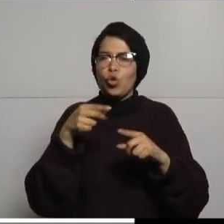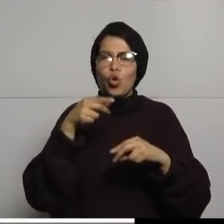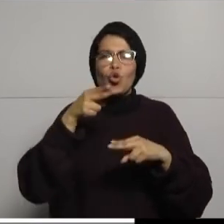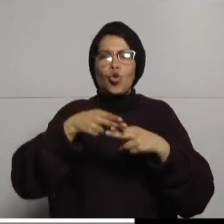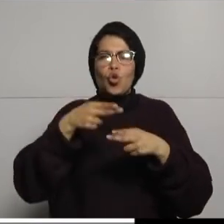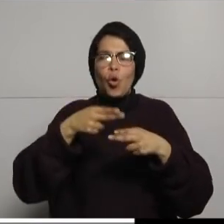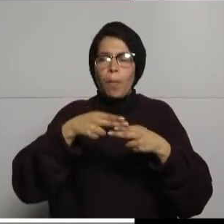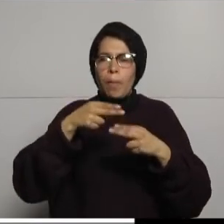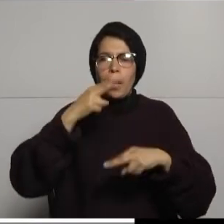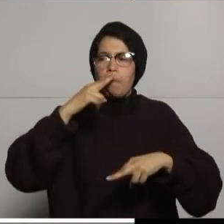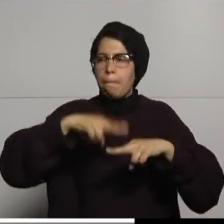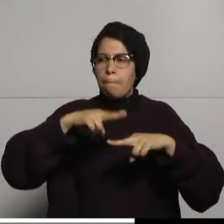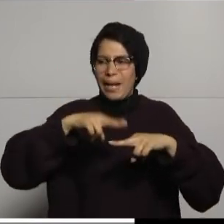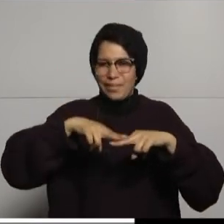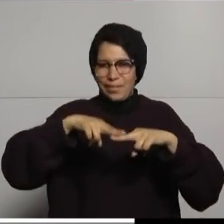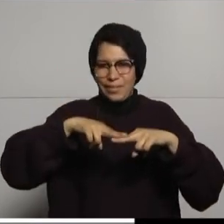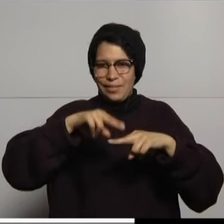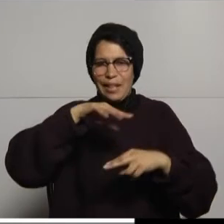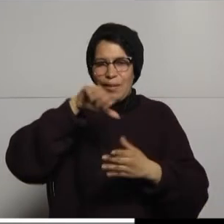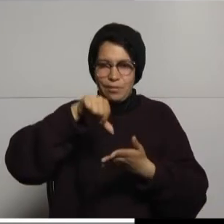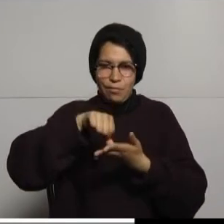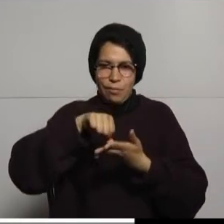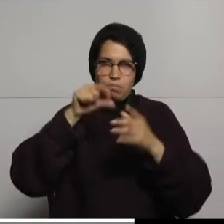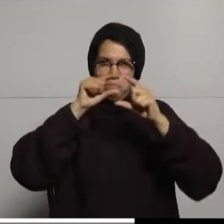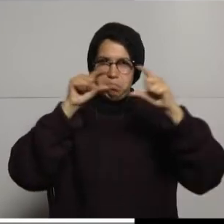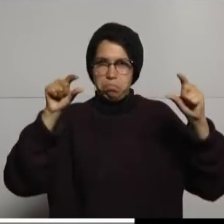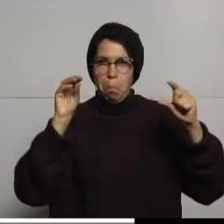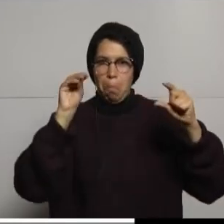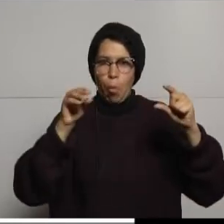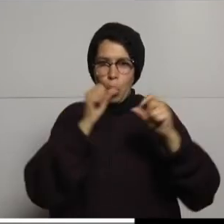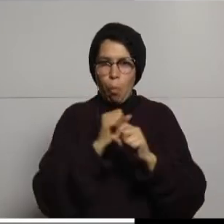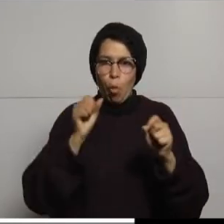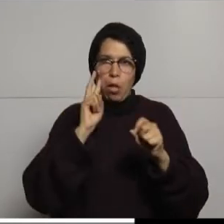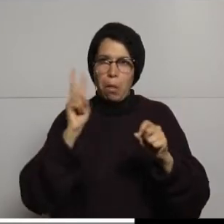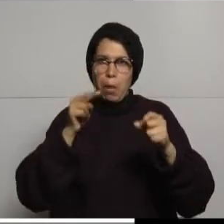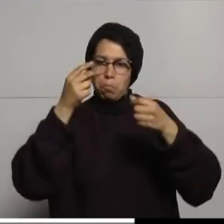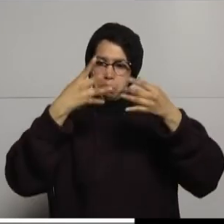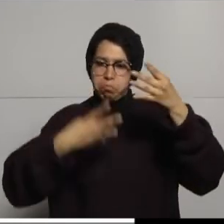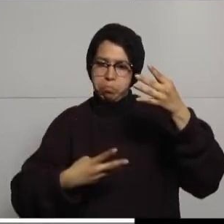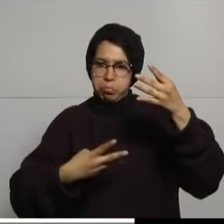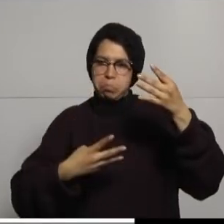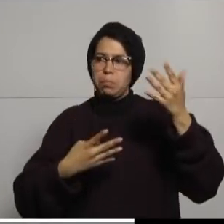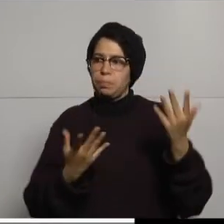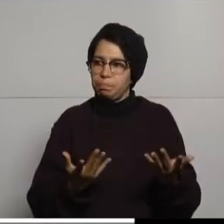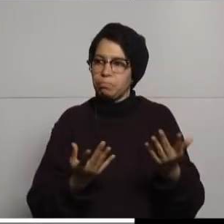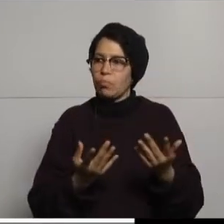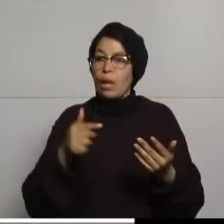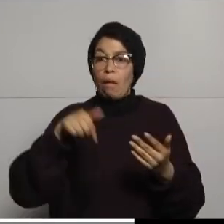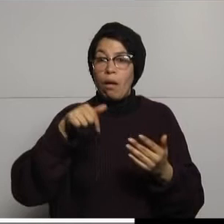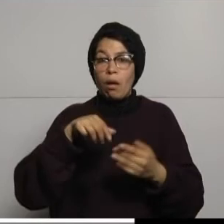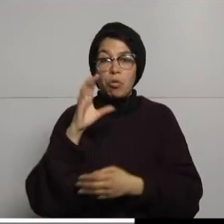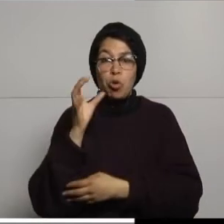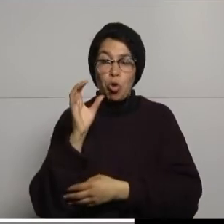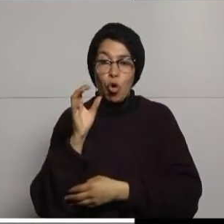las conversaciones. En Colombia el lunes fue festivo, entonces se hizo Martes de Ciudad sobre el activismo emergente. Y aquí había 4